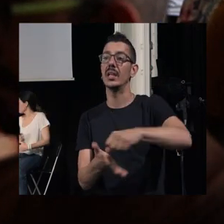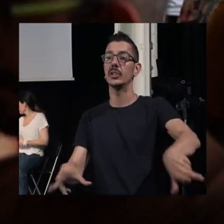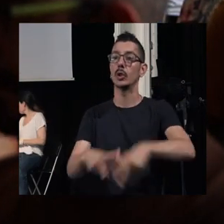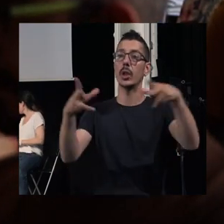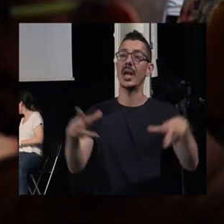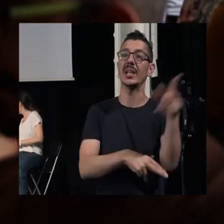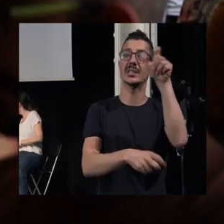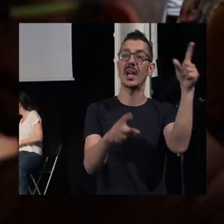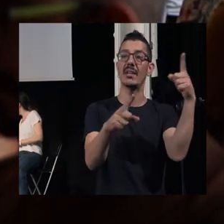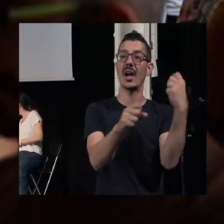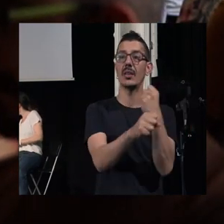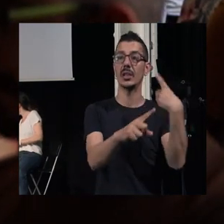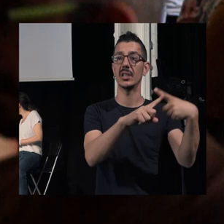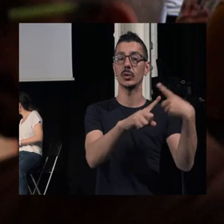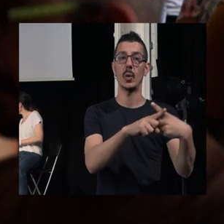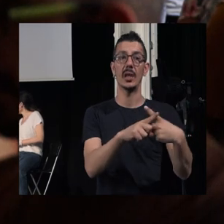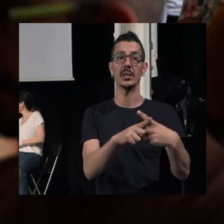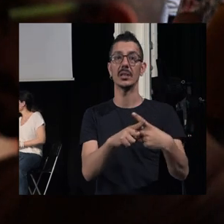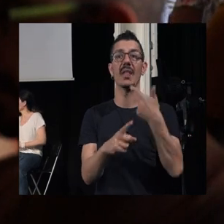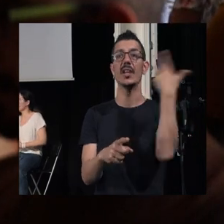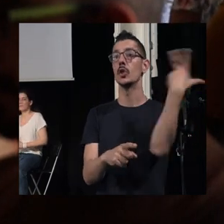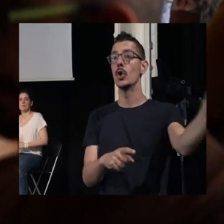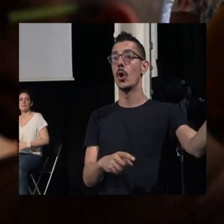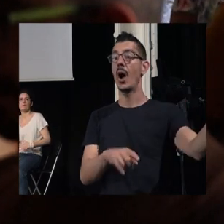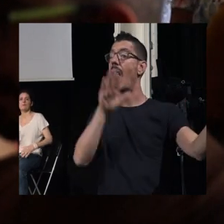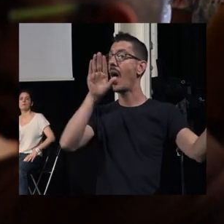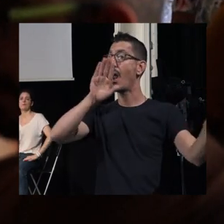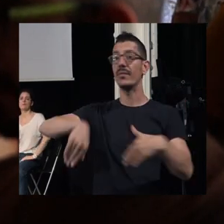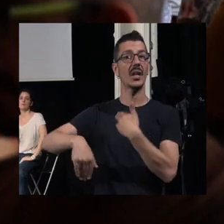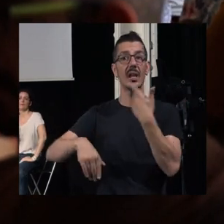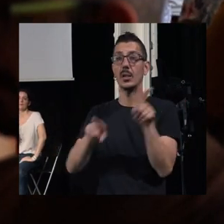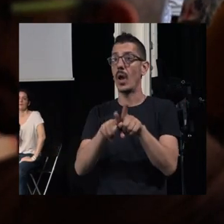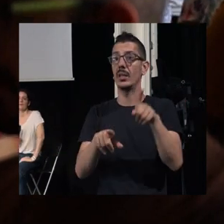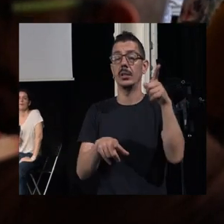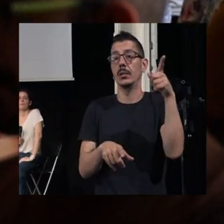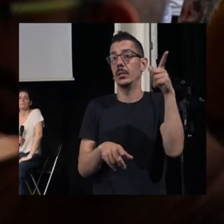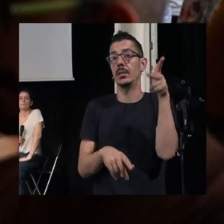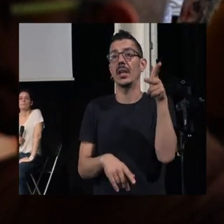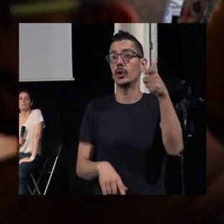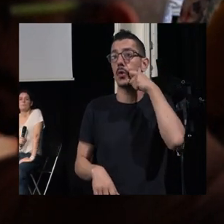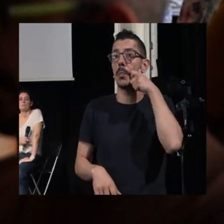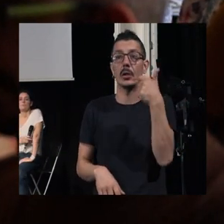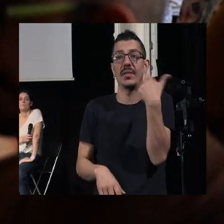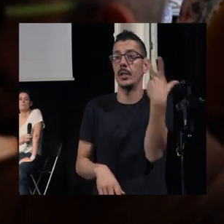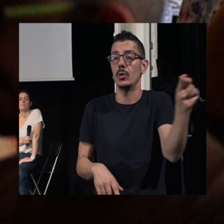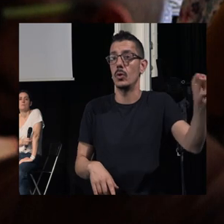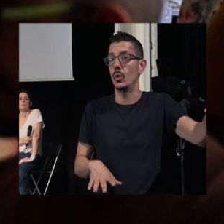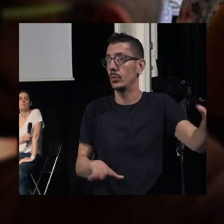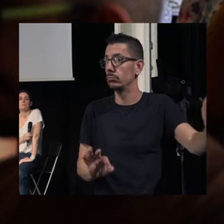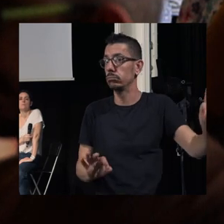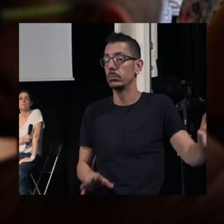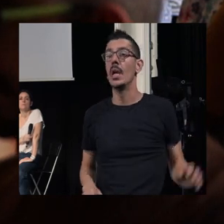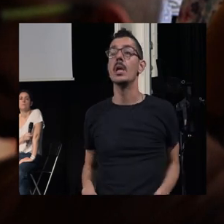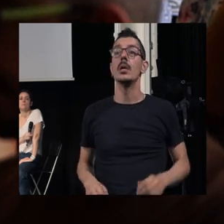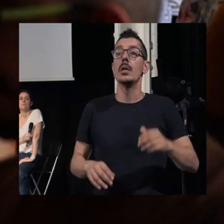las trabajadoras del sexo es negarles en definitiva los derechos humanos. Un colectivo importante, según